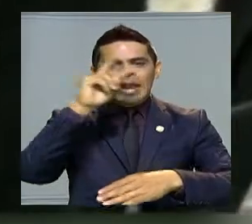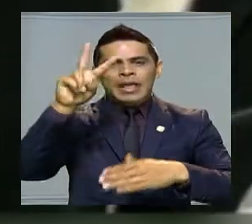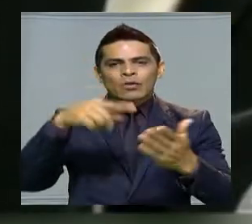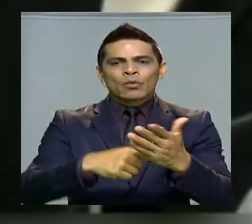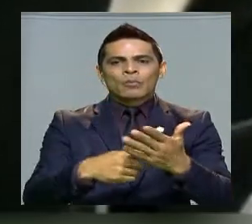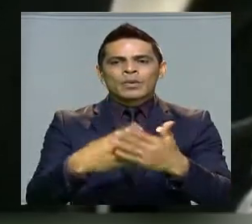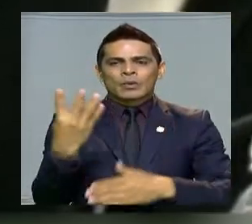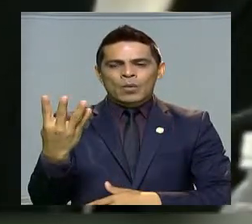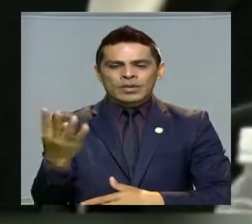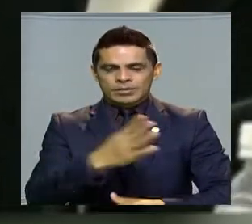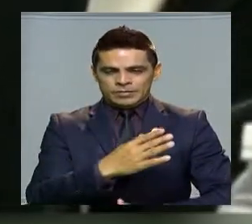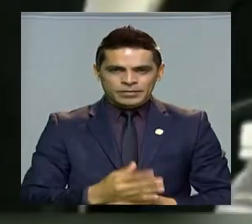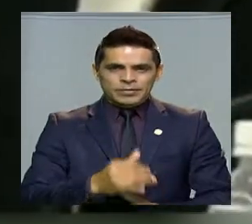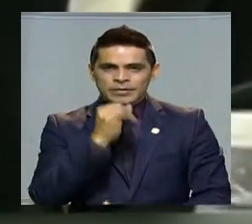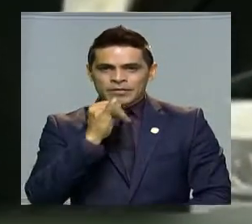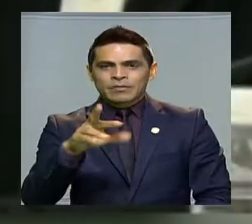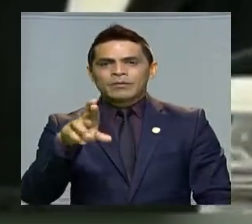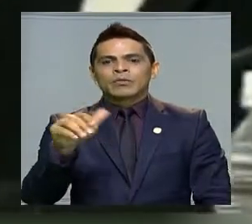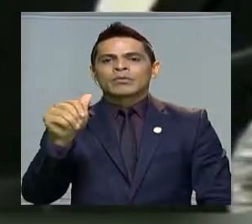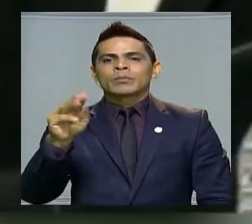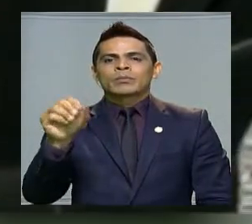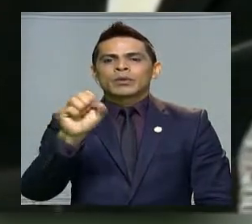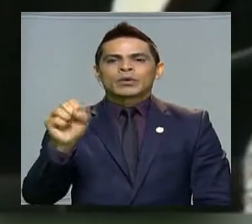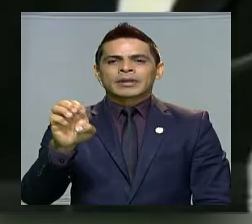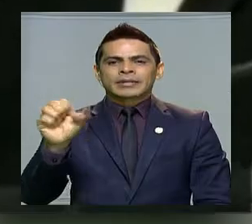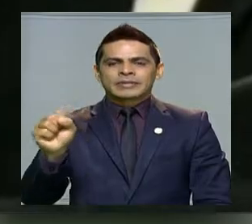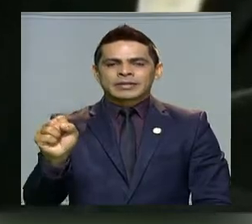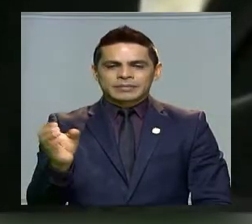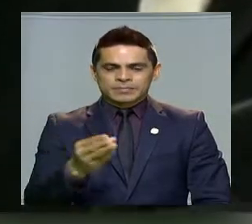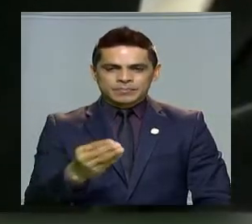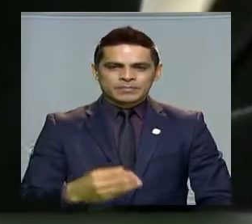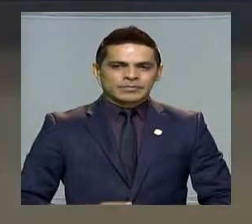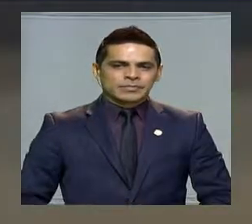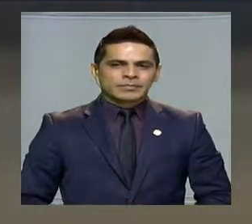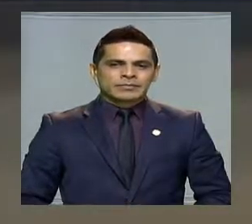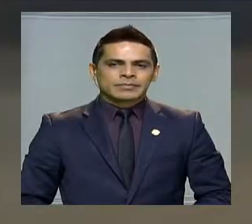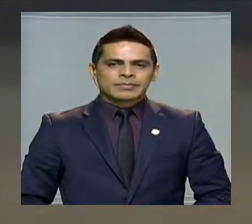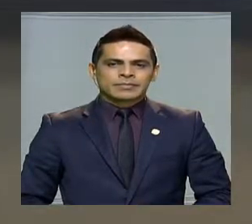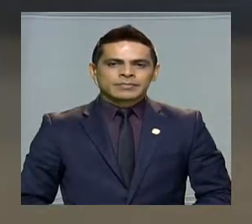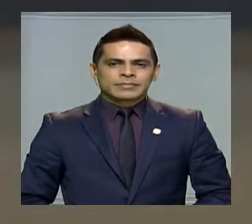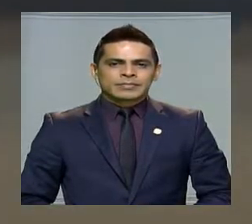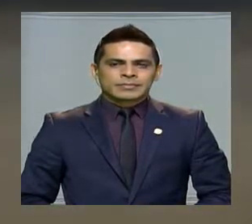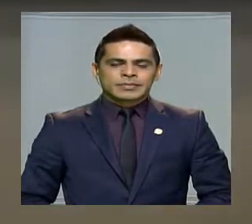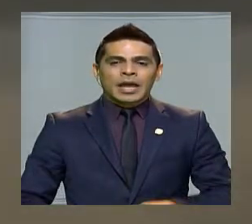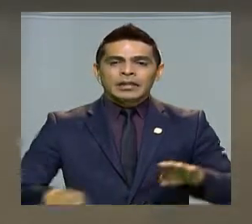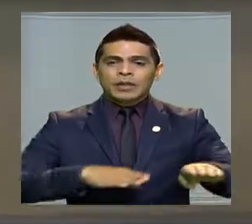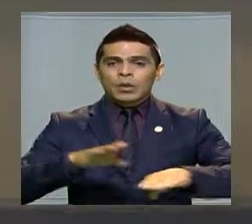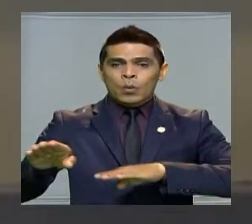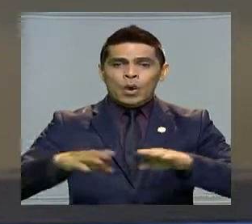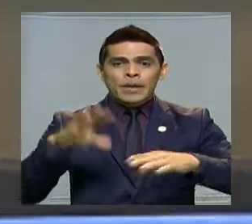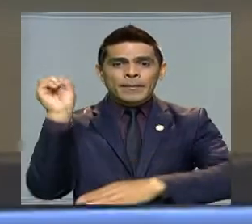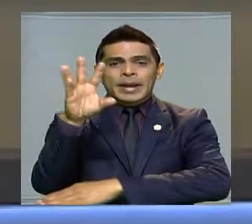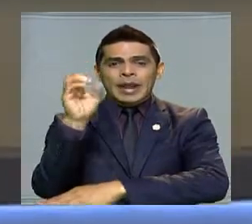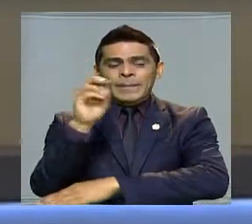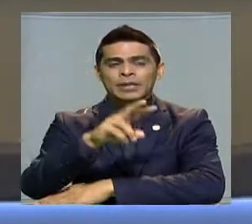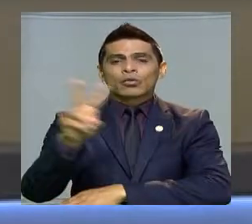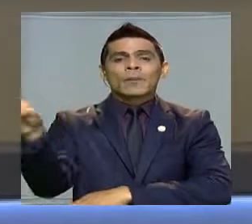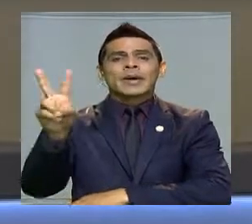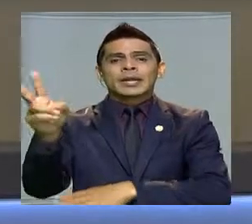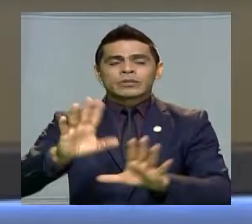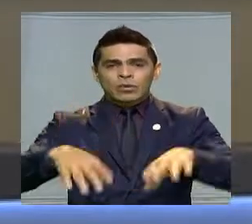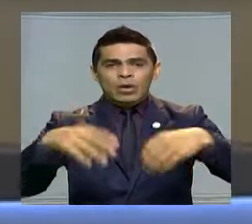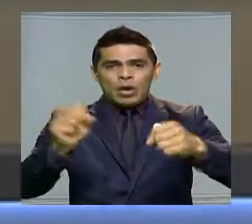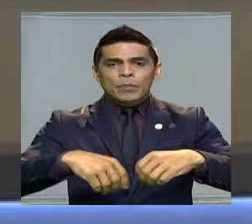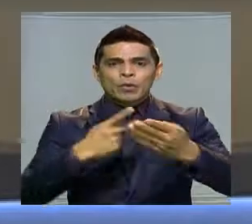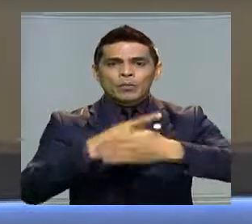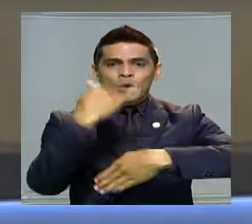Caracas, Venezuela, Ramsés Rosero Beltrán, Noticias, Canal I. Este jueves el Parlamento venezolano aprobó un proyecto sobre